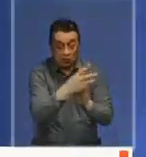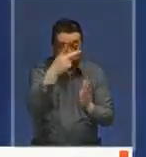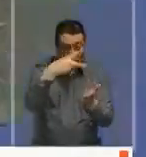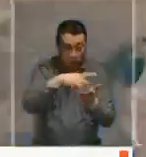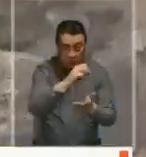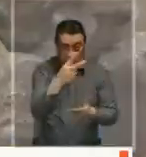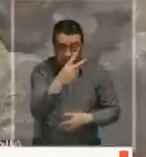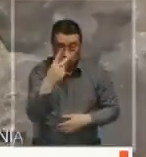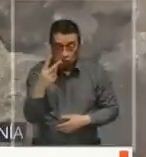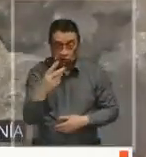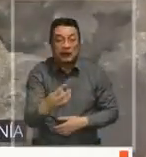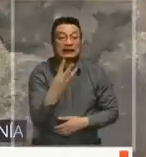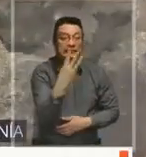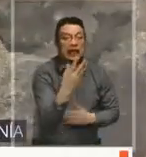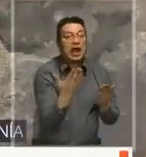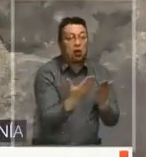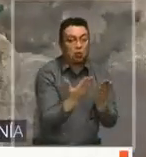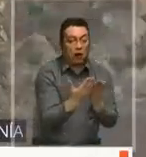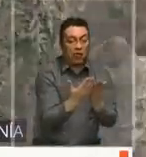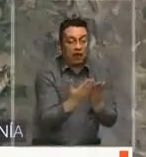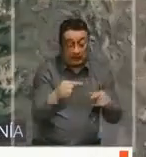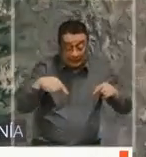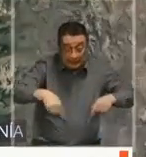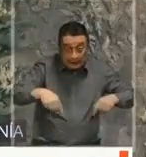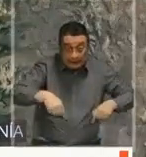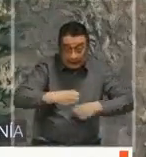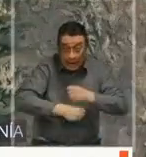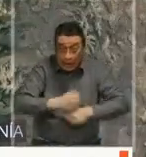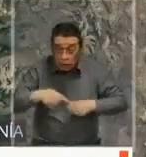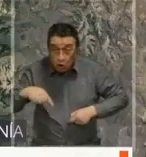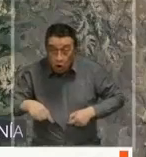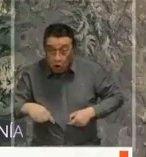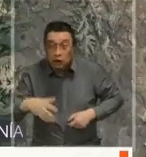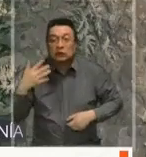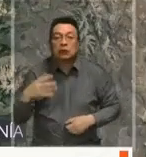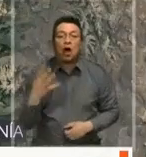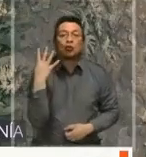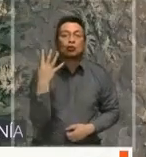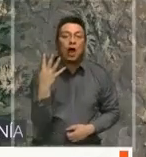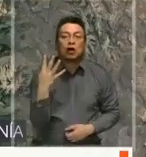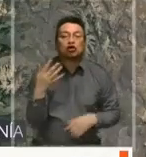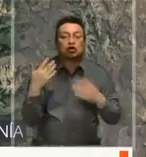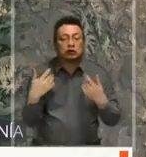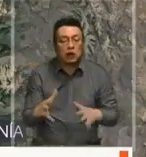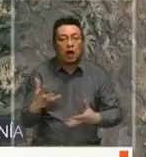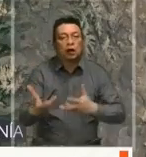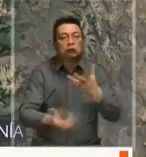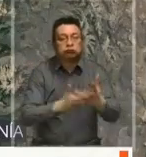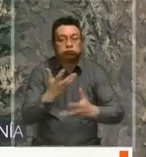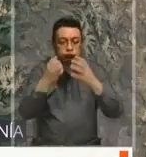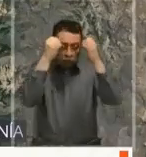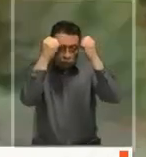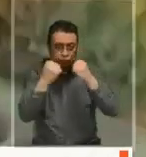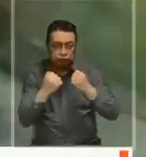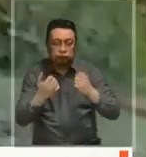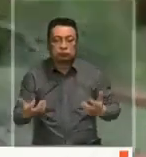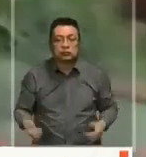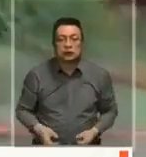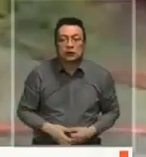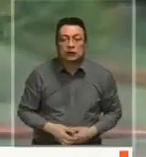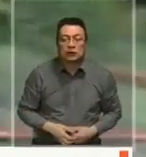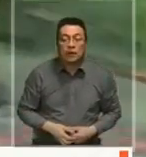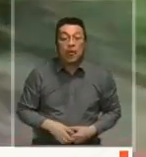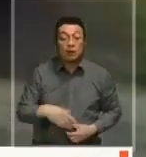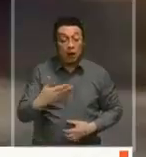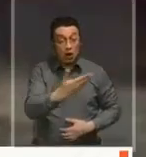fueron incendiadas 3 escuelas. En lo que va de este año, ya son 4 las que destruyeron los encapuchados. El